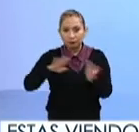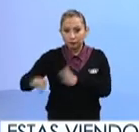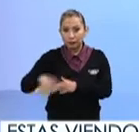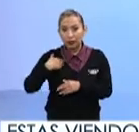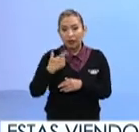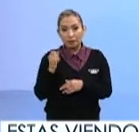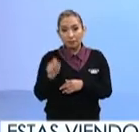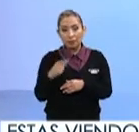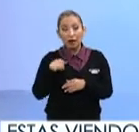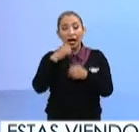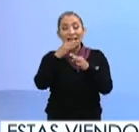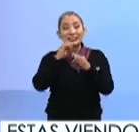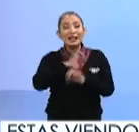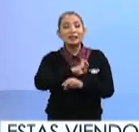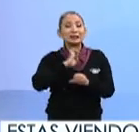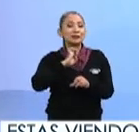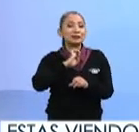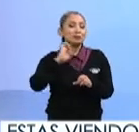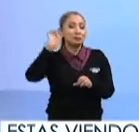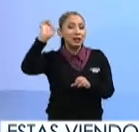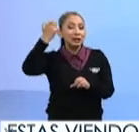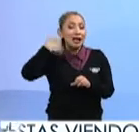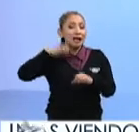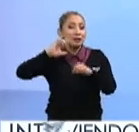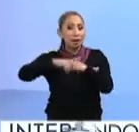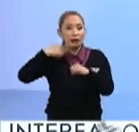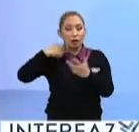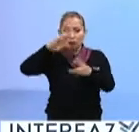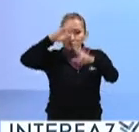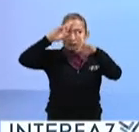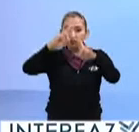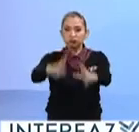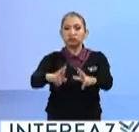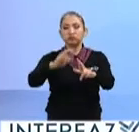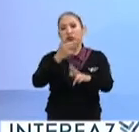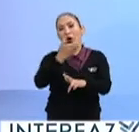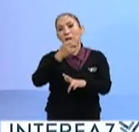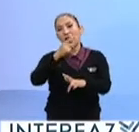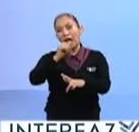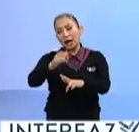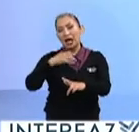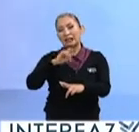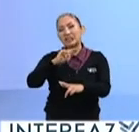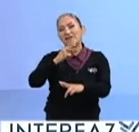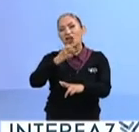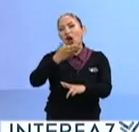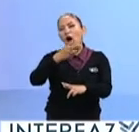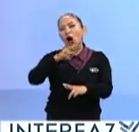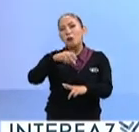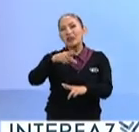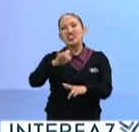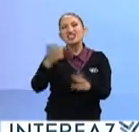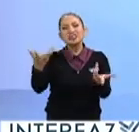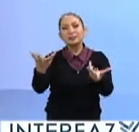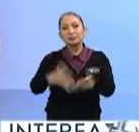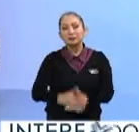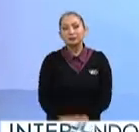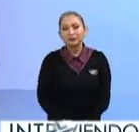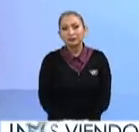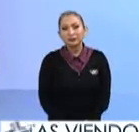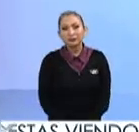lado, la Agencia Espacial Europea rindió un homenaje póstumo al científico Stephen Hawking. Vamos a ver de qué se trata y cómo lo hicieron.